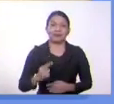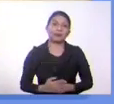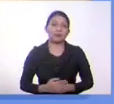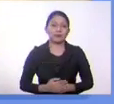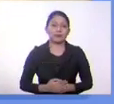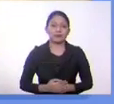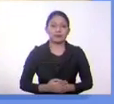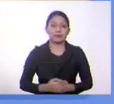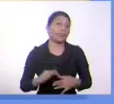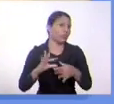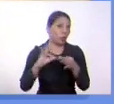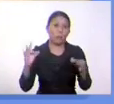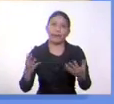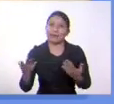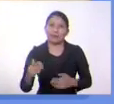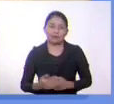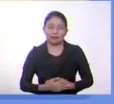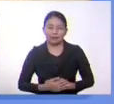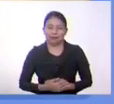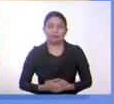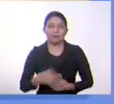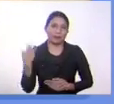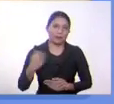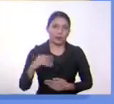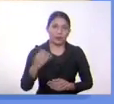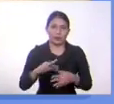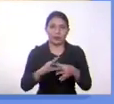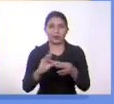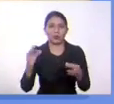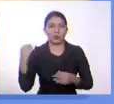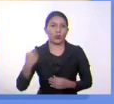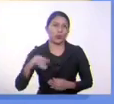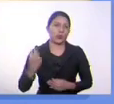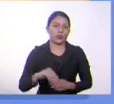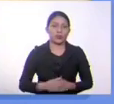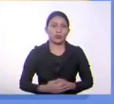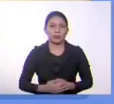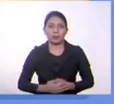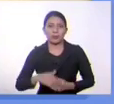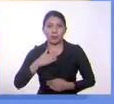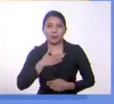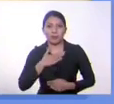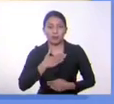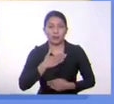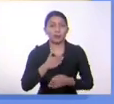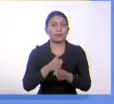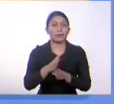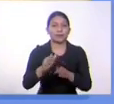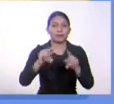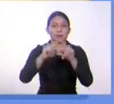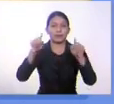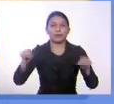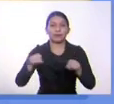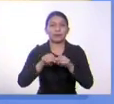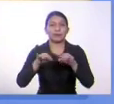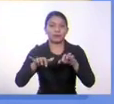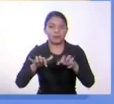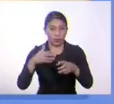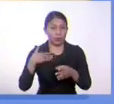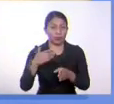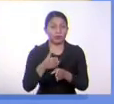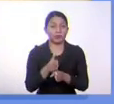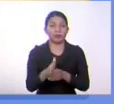el idioma. El tema del idioma, pues yo soy informático de profesión y